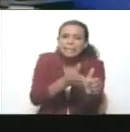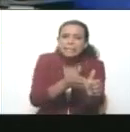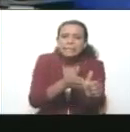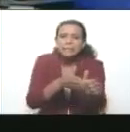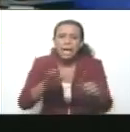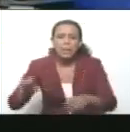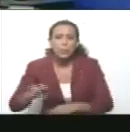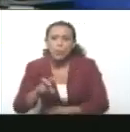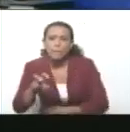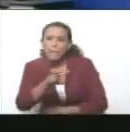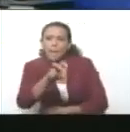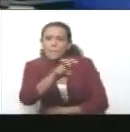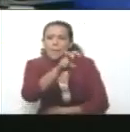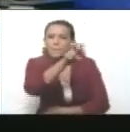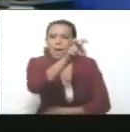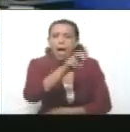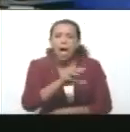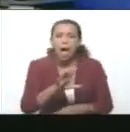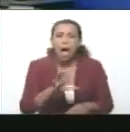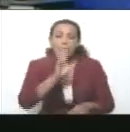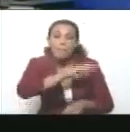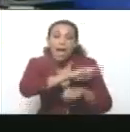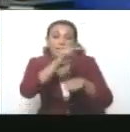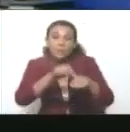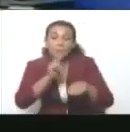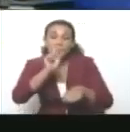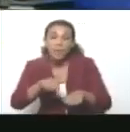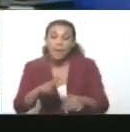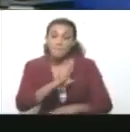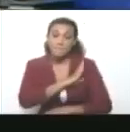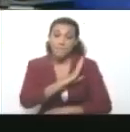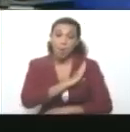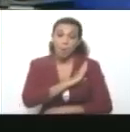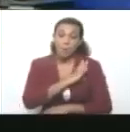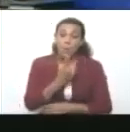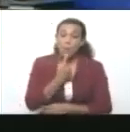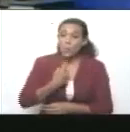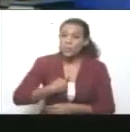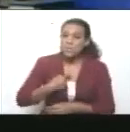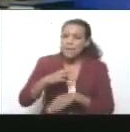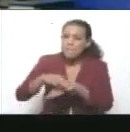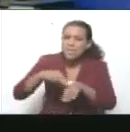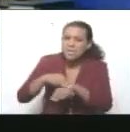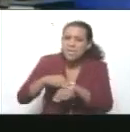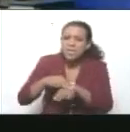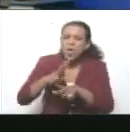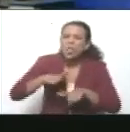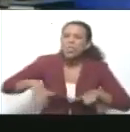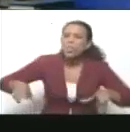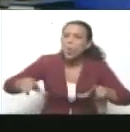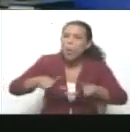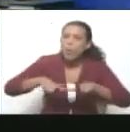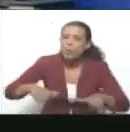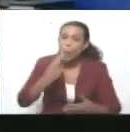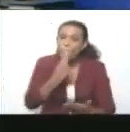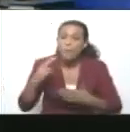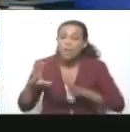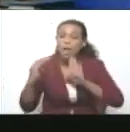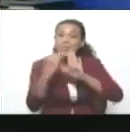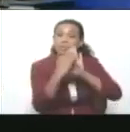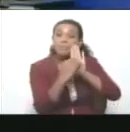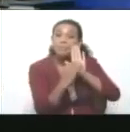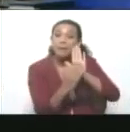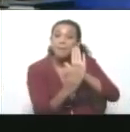en el caso del senderismo a nivel nacional, sino que también, como dice el compañero ministro, nos ubica en el radar, cumpliendo los parámetros